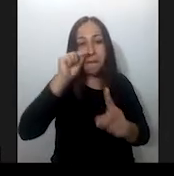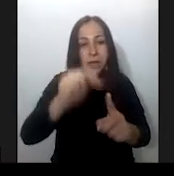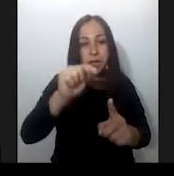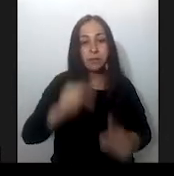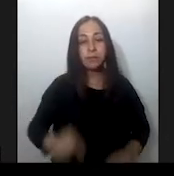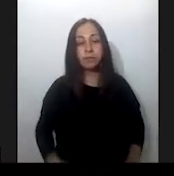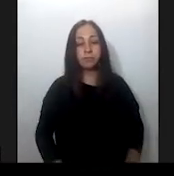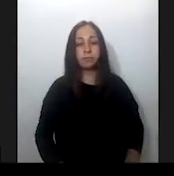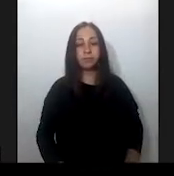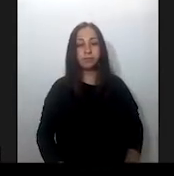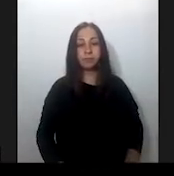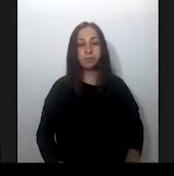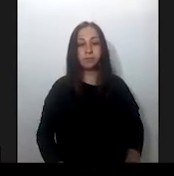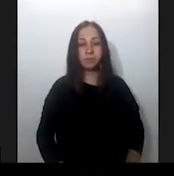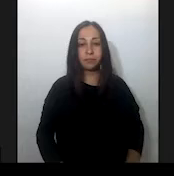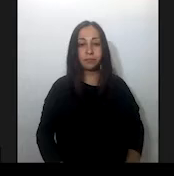renombrarlo.